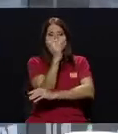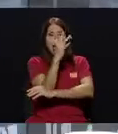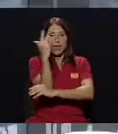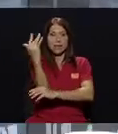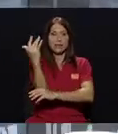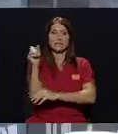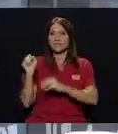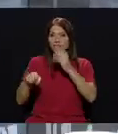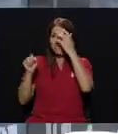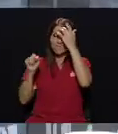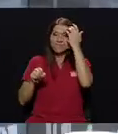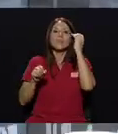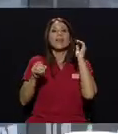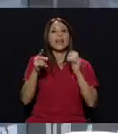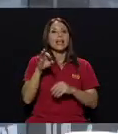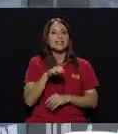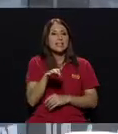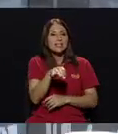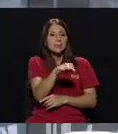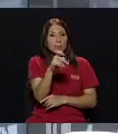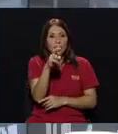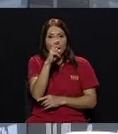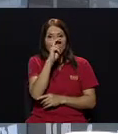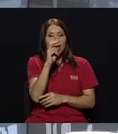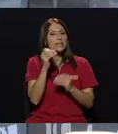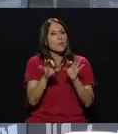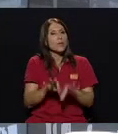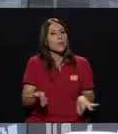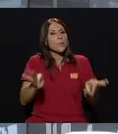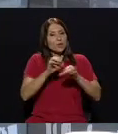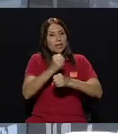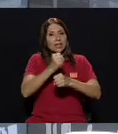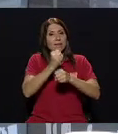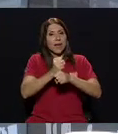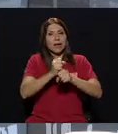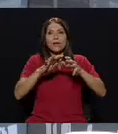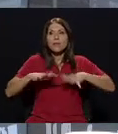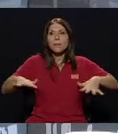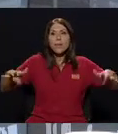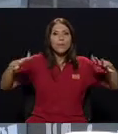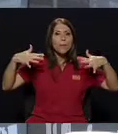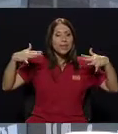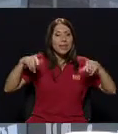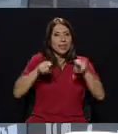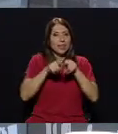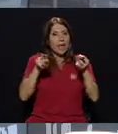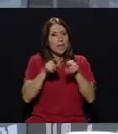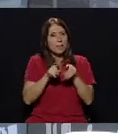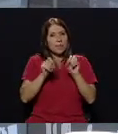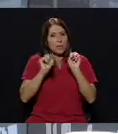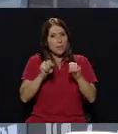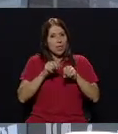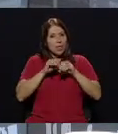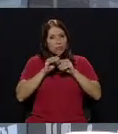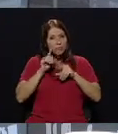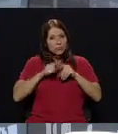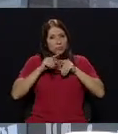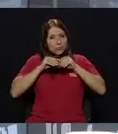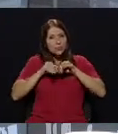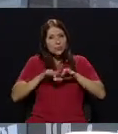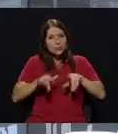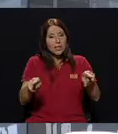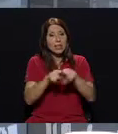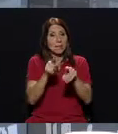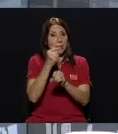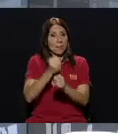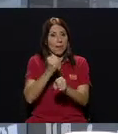hay que reflexionar. O sea, las abejas sí juegan un papel muy importante en el medio ambiente, en el sistema productivo y, pues, por supuesto, en su trabajo fundamental,